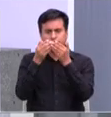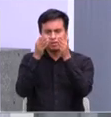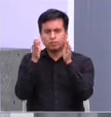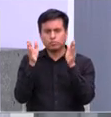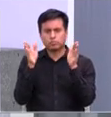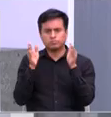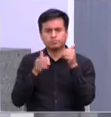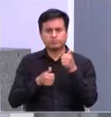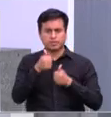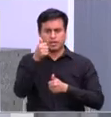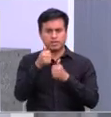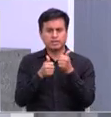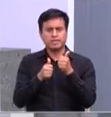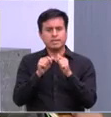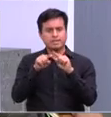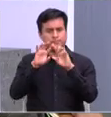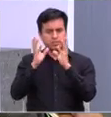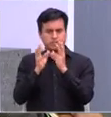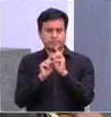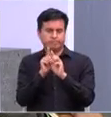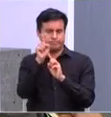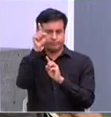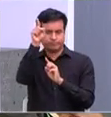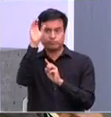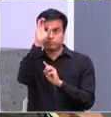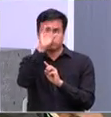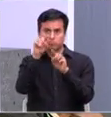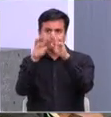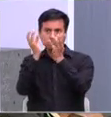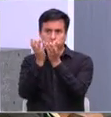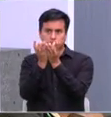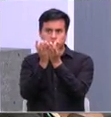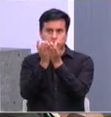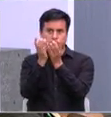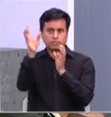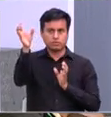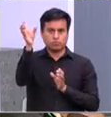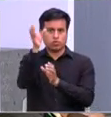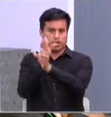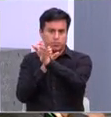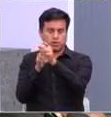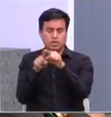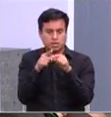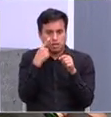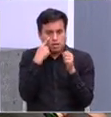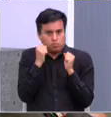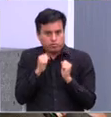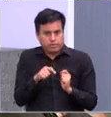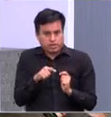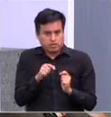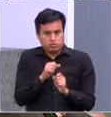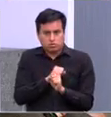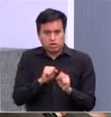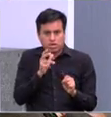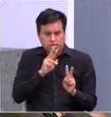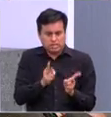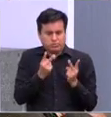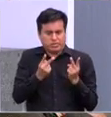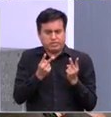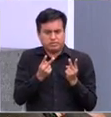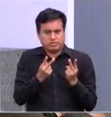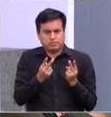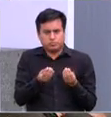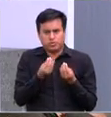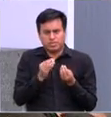la carrera espacial a la búsqueda de un planeta de recambio ante la posibilidad de no poder recuperar